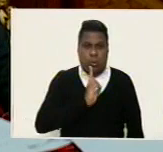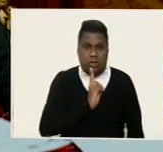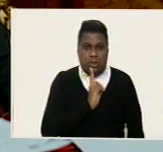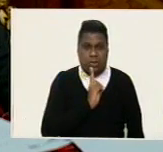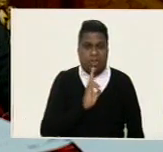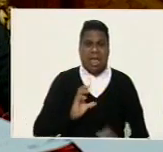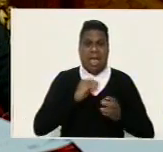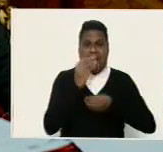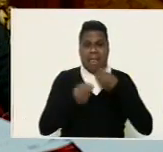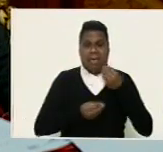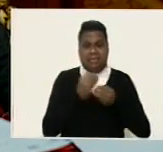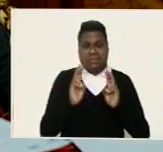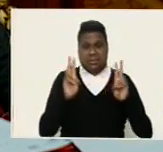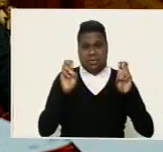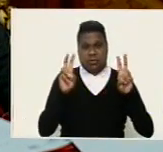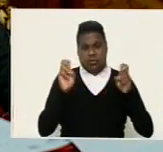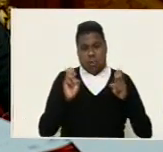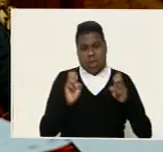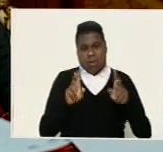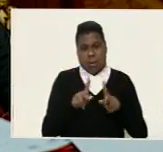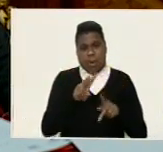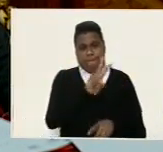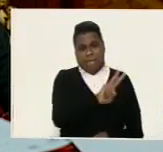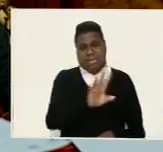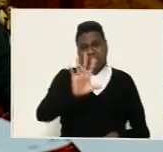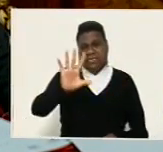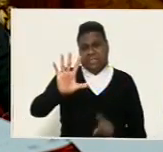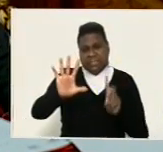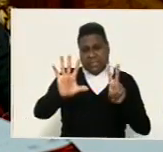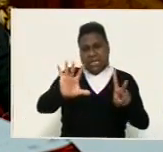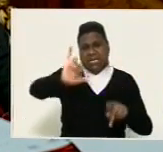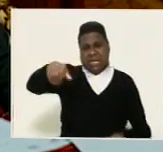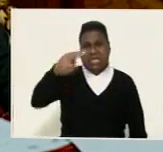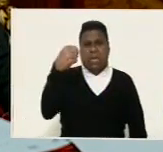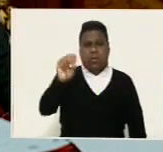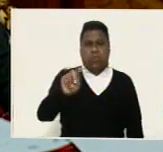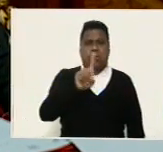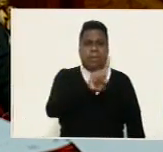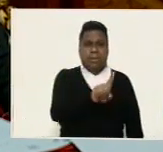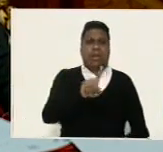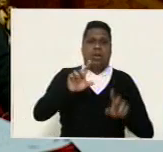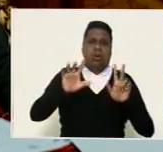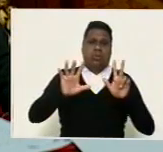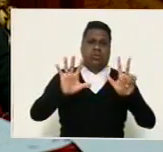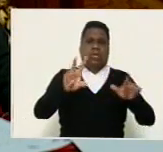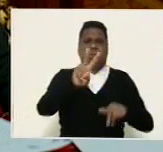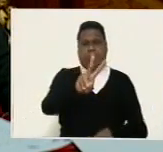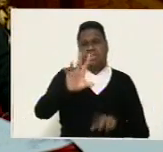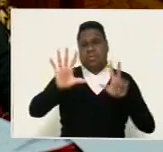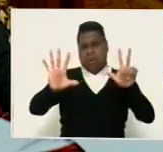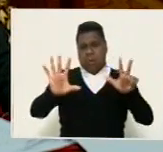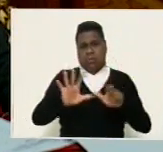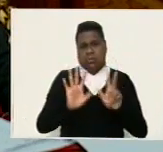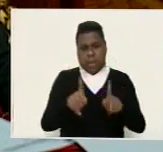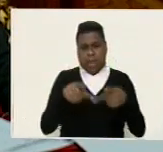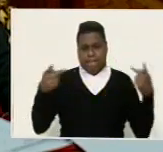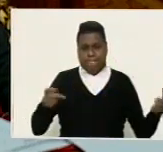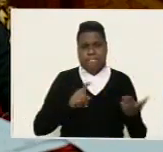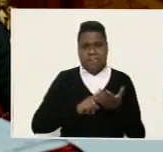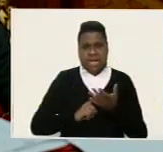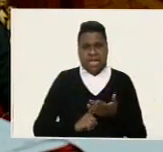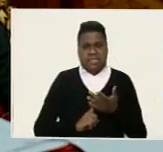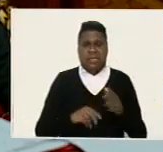fundar el 27 de junio de 1918 el Correo del Orinoco, primer órgano